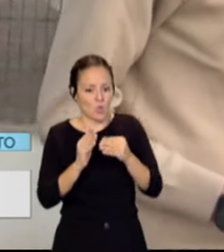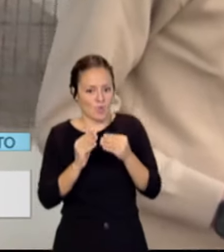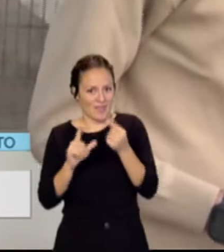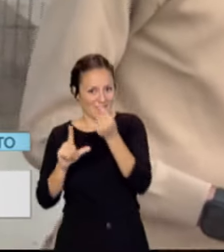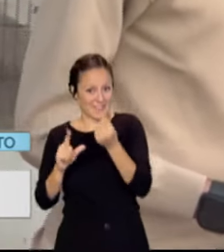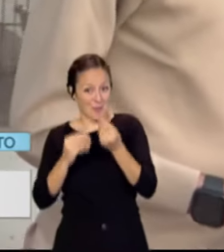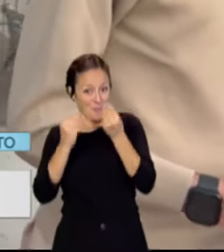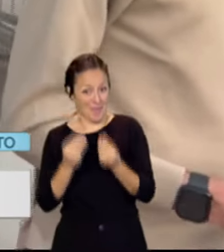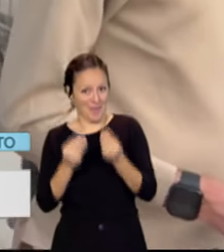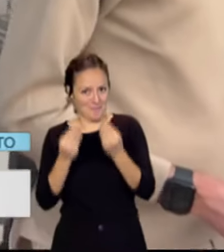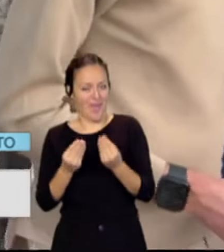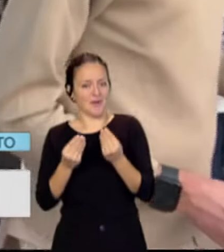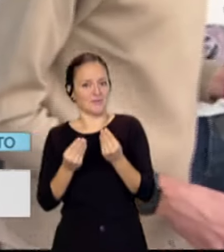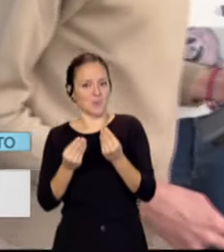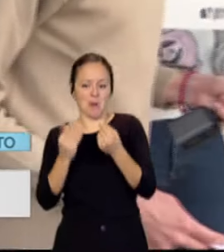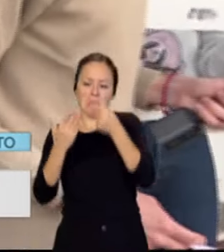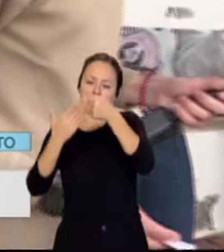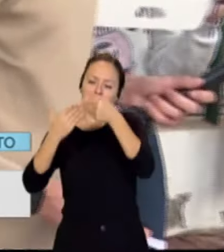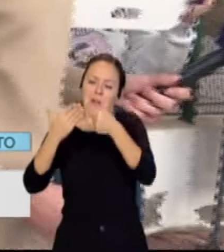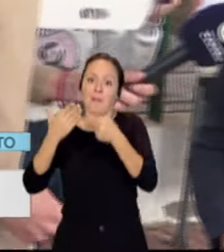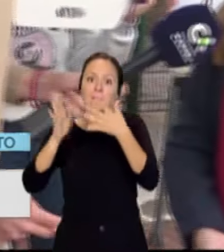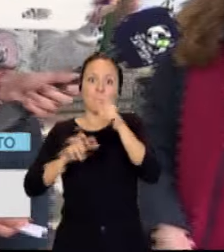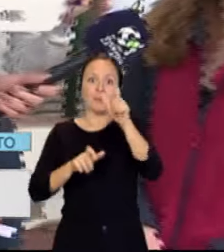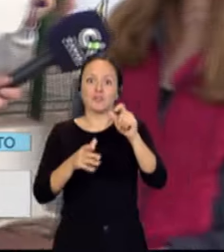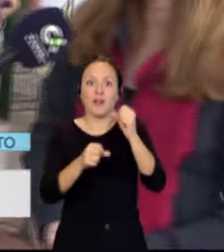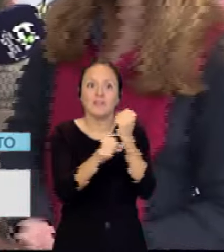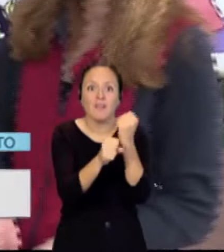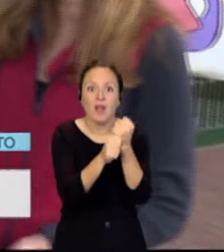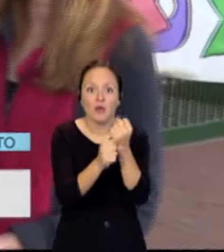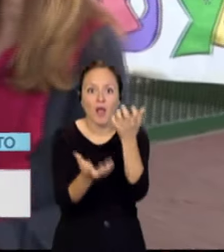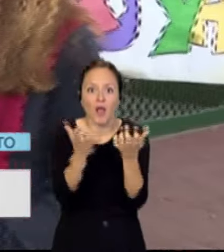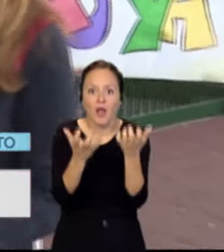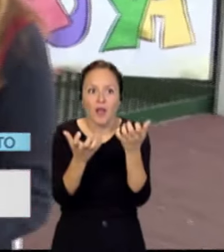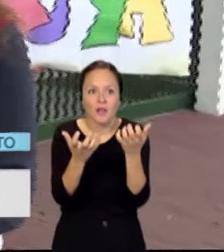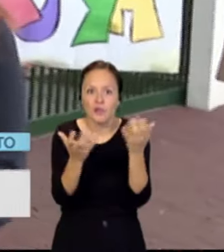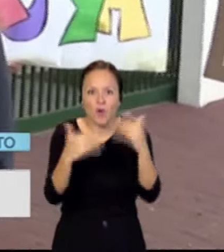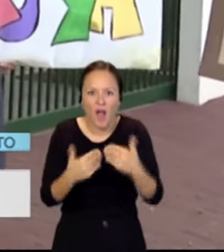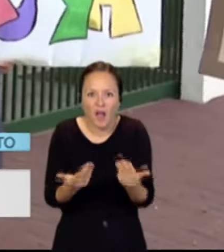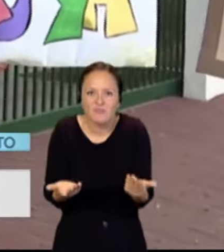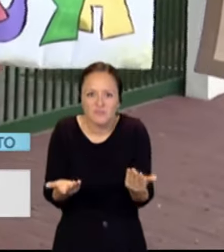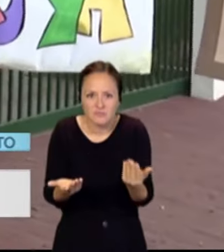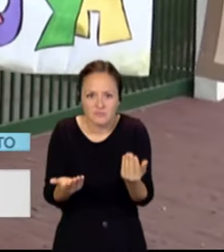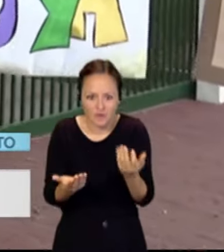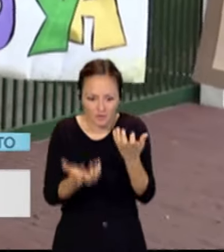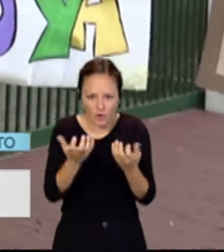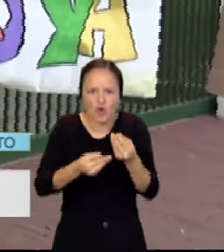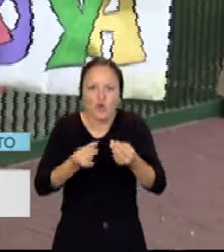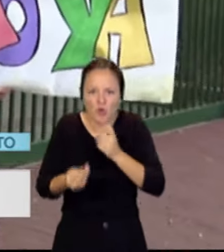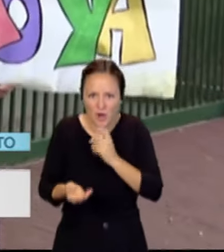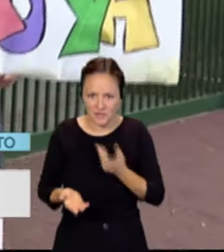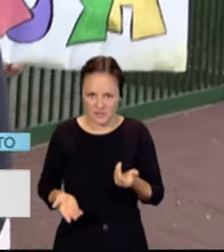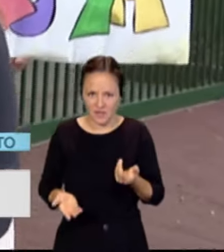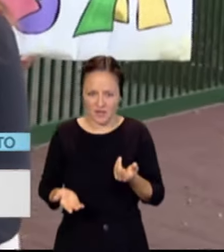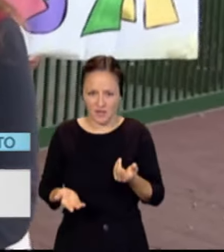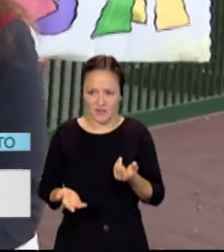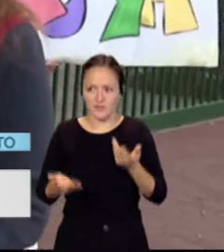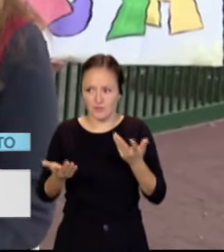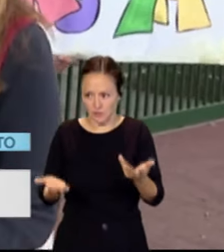luego no tienes las eh el número de personas necesarias para elaborarlo evidentemente no se puede elaborar ese menú entonces lo que